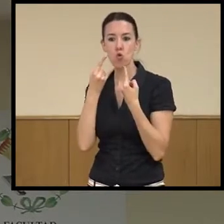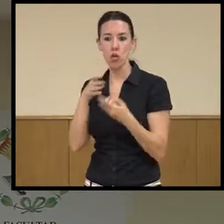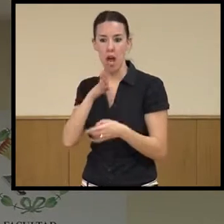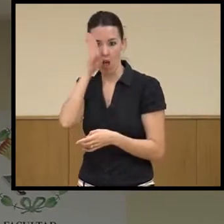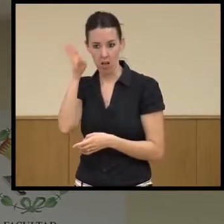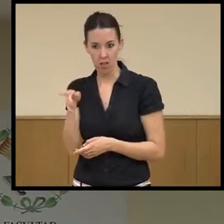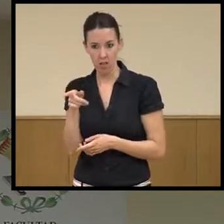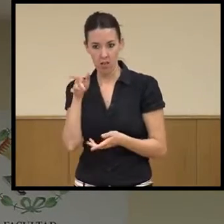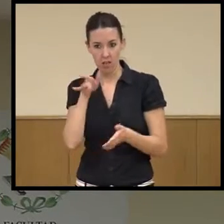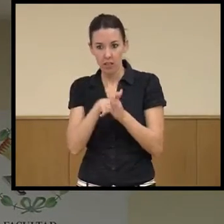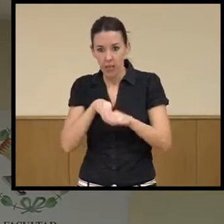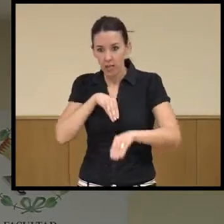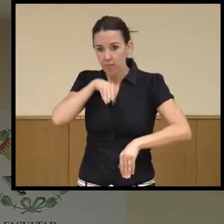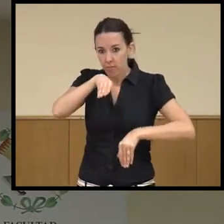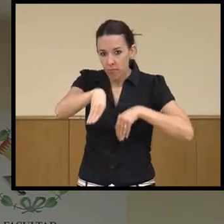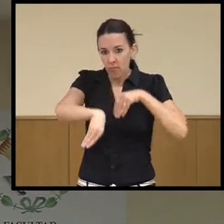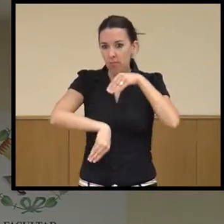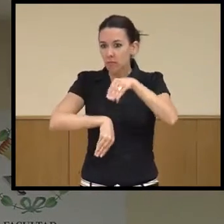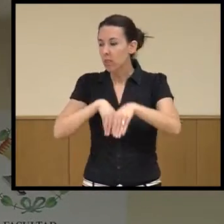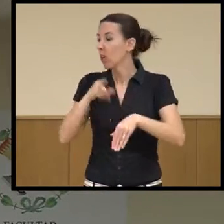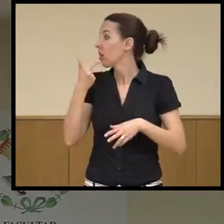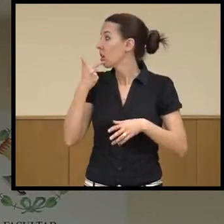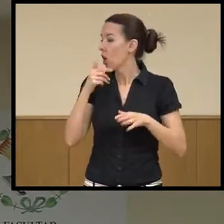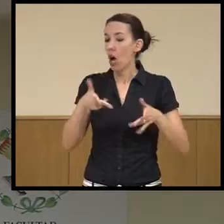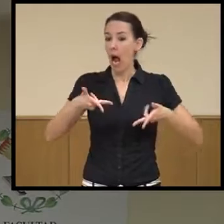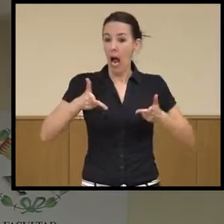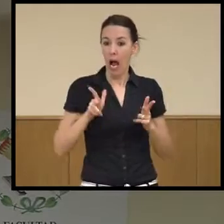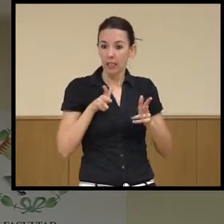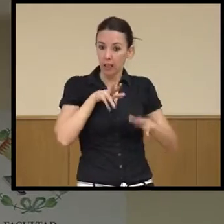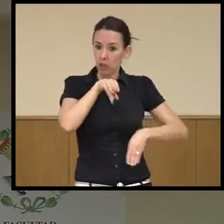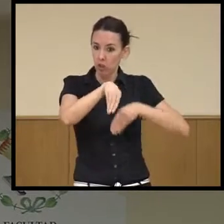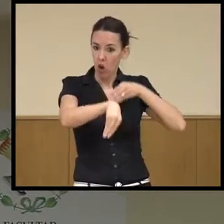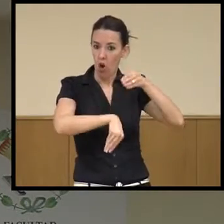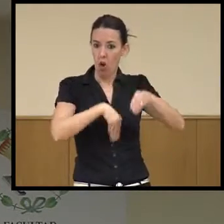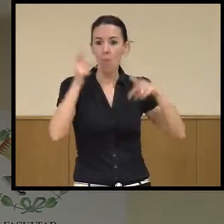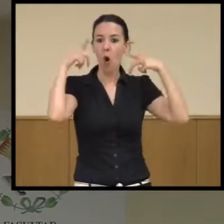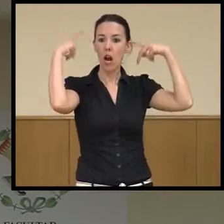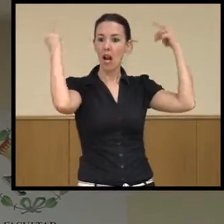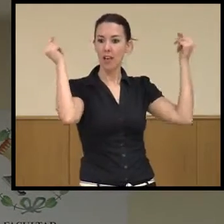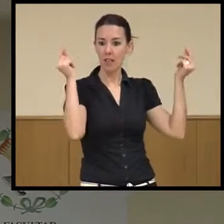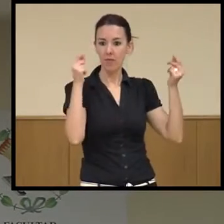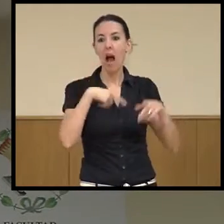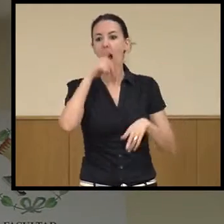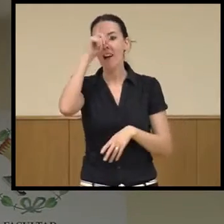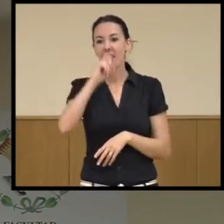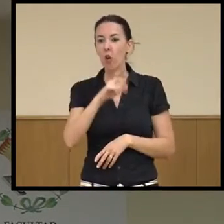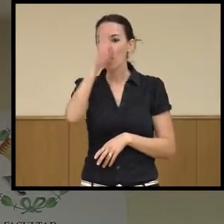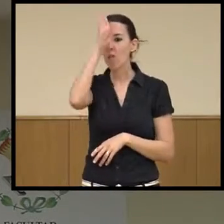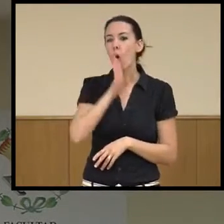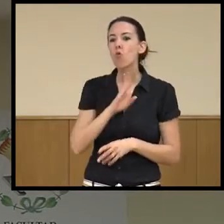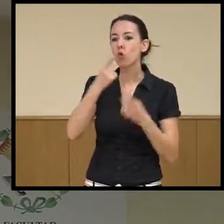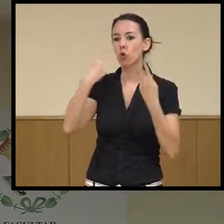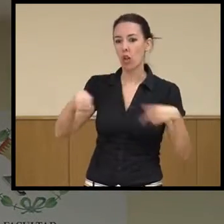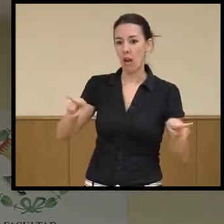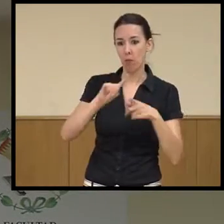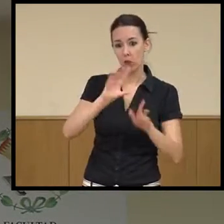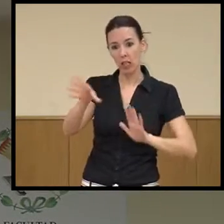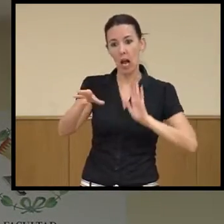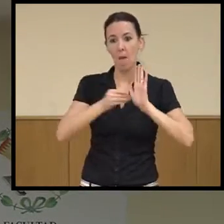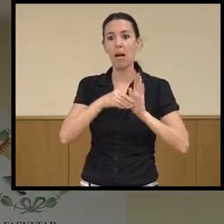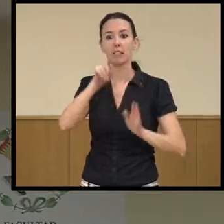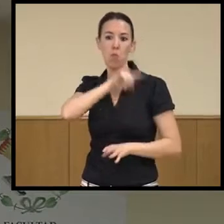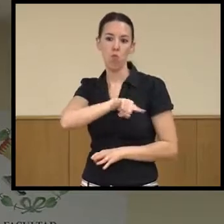y subrepticiamente bajo el asiento de la ninfa, recordando la cara oculta de la música y añadiendo la faceta